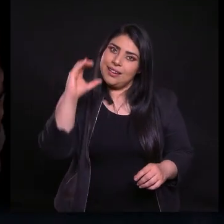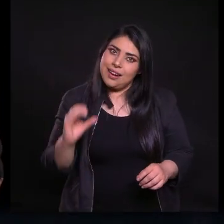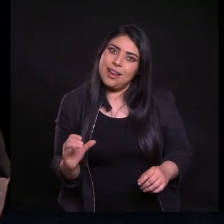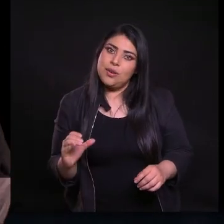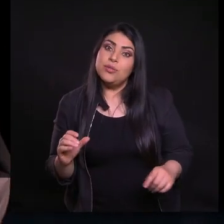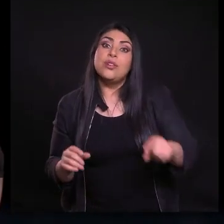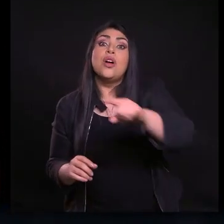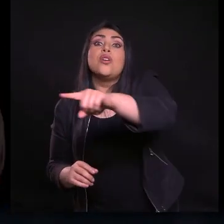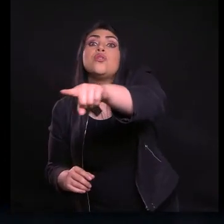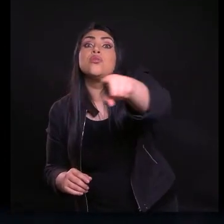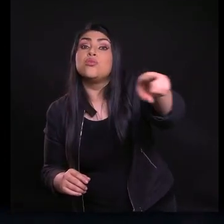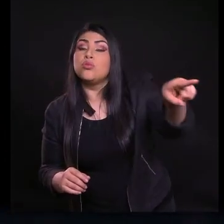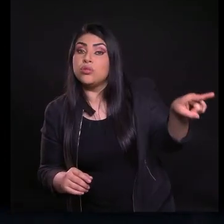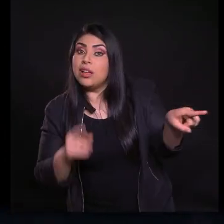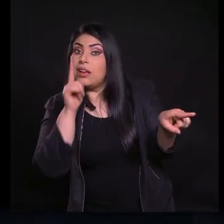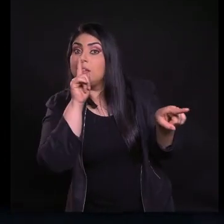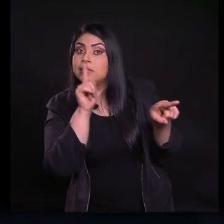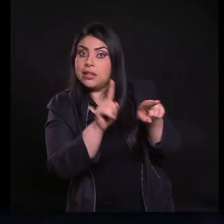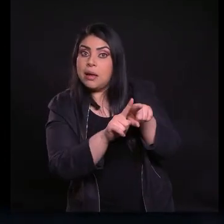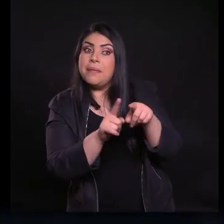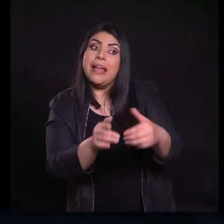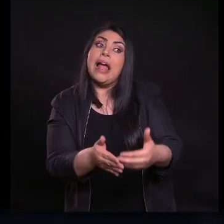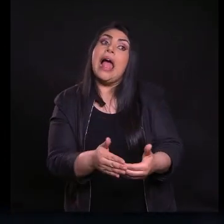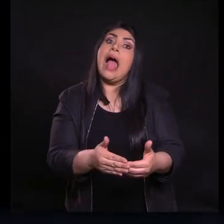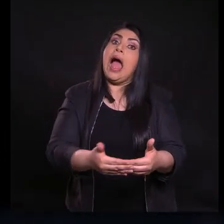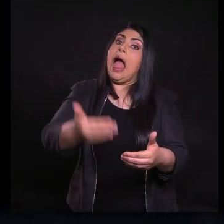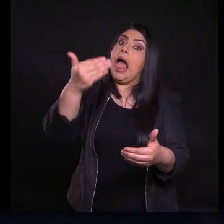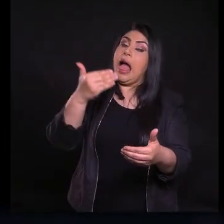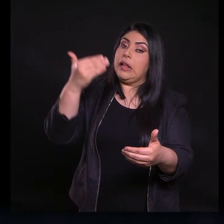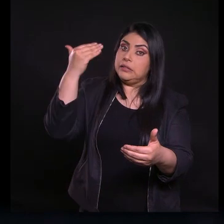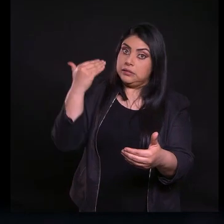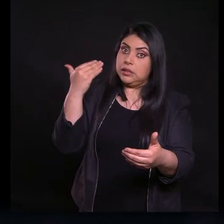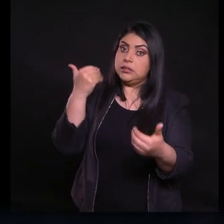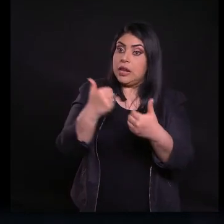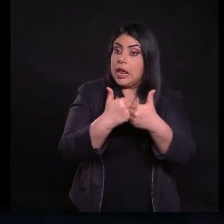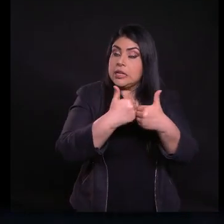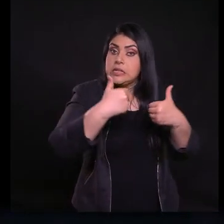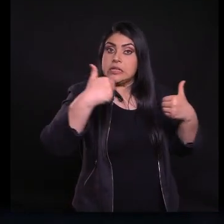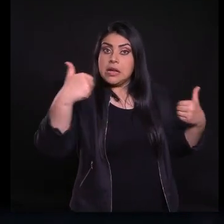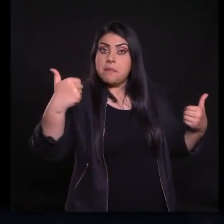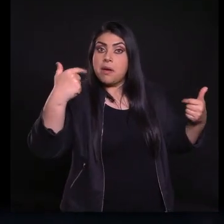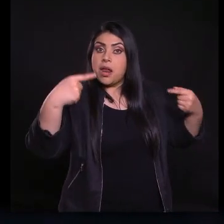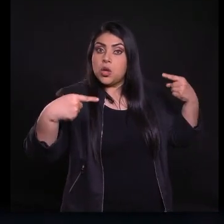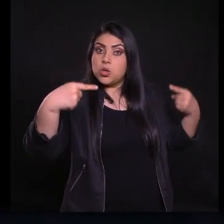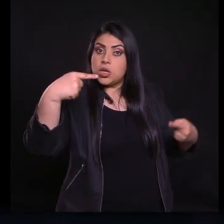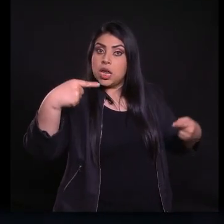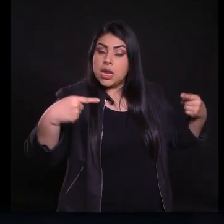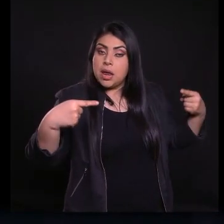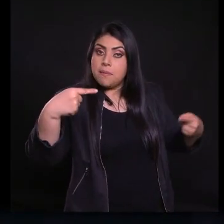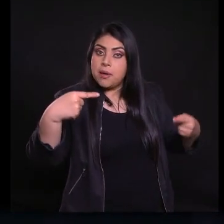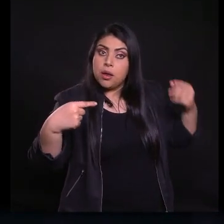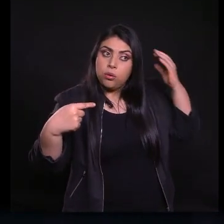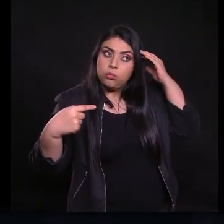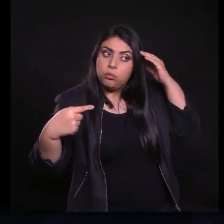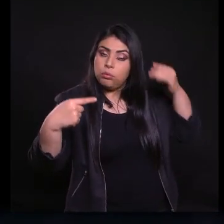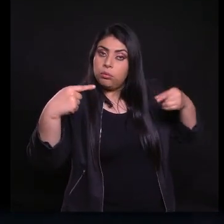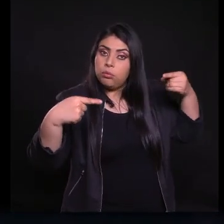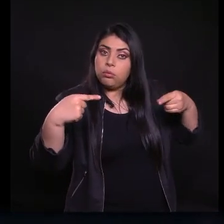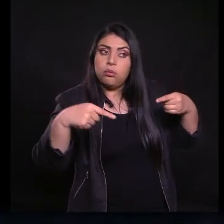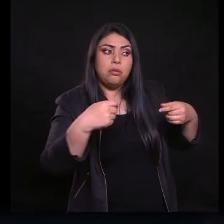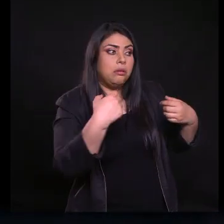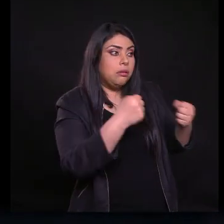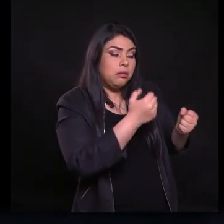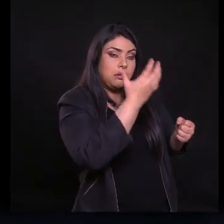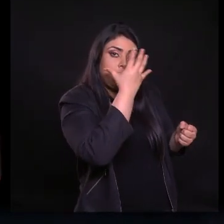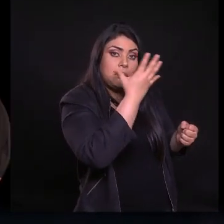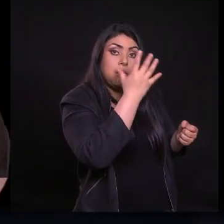vosotros también que era que erais en otro tiempo extraños y enemigos en vuestra mente haciendo malas obras